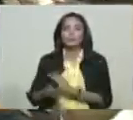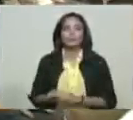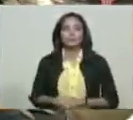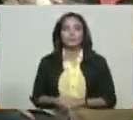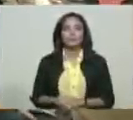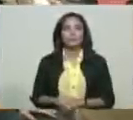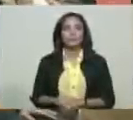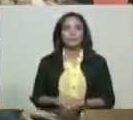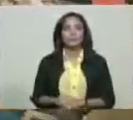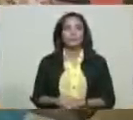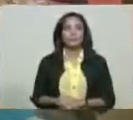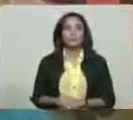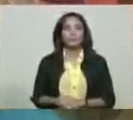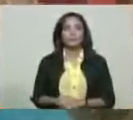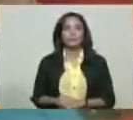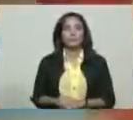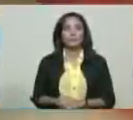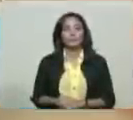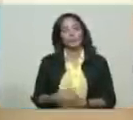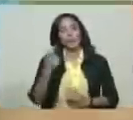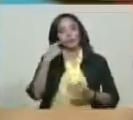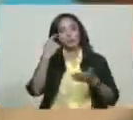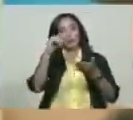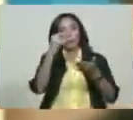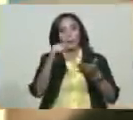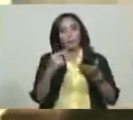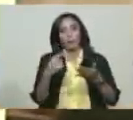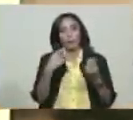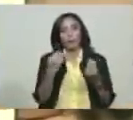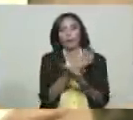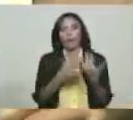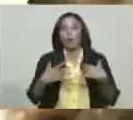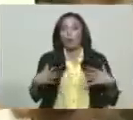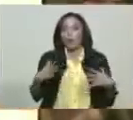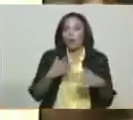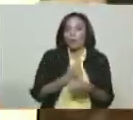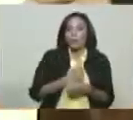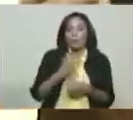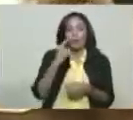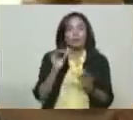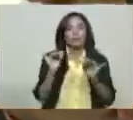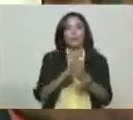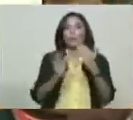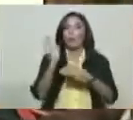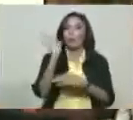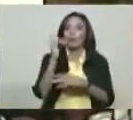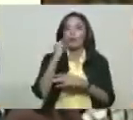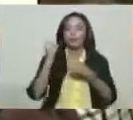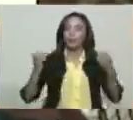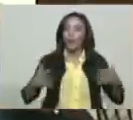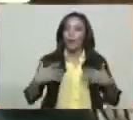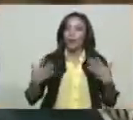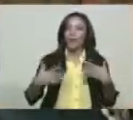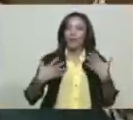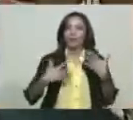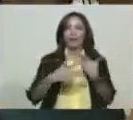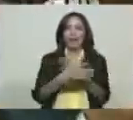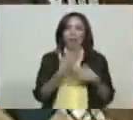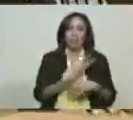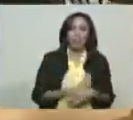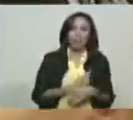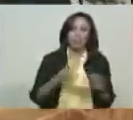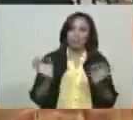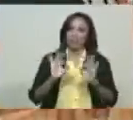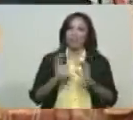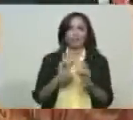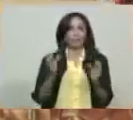Han visto a fondo un tema con pasión. Así deben ser los congresos. Vivo, con pasión. Y uno